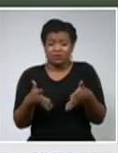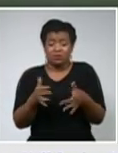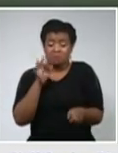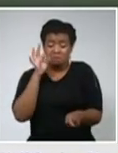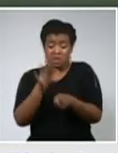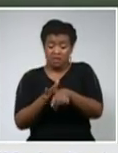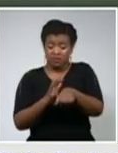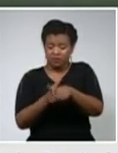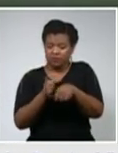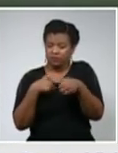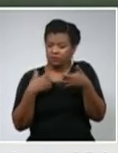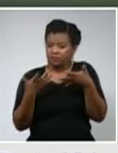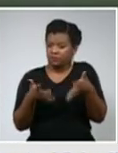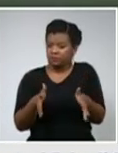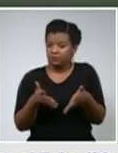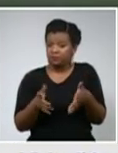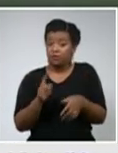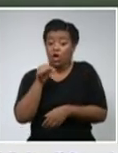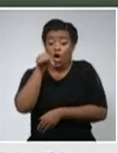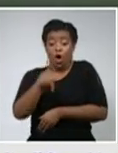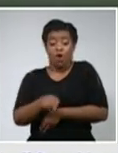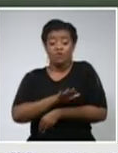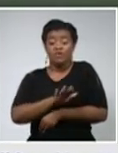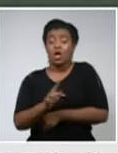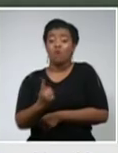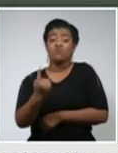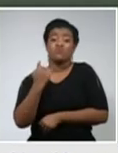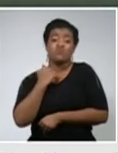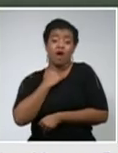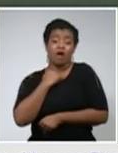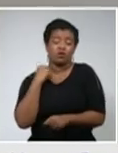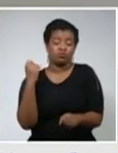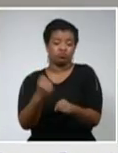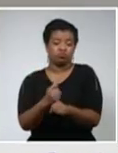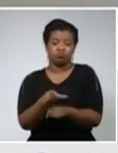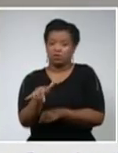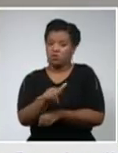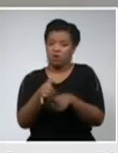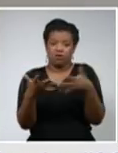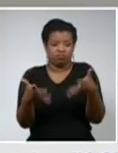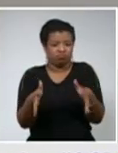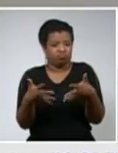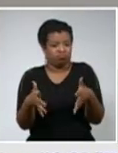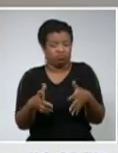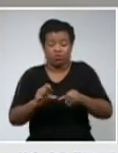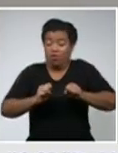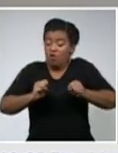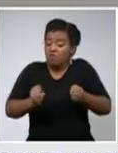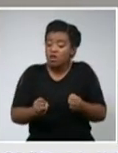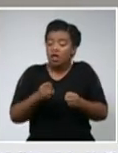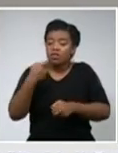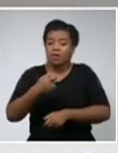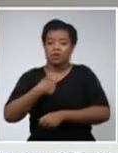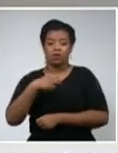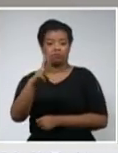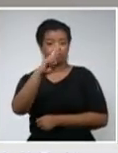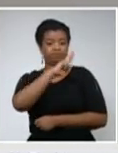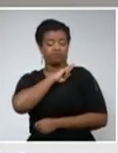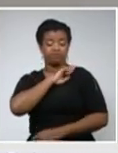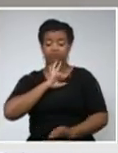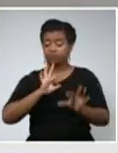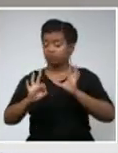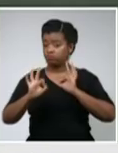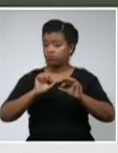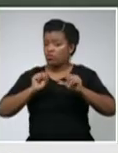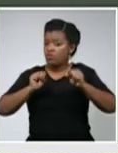y hoy que llevo casi un año en esta función, siento temor. Me obliga a ser más responsable, me obliga a